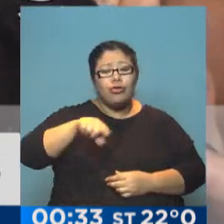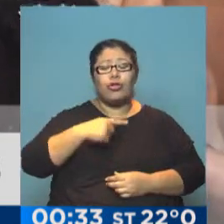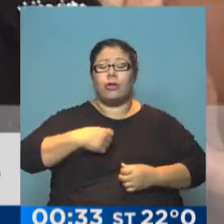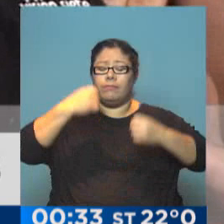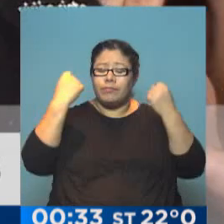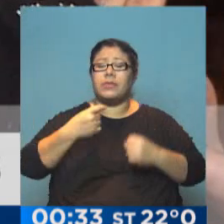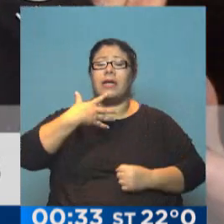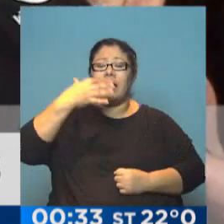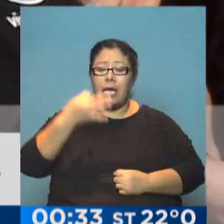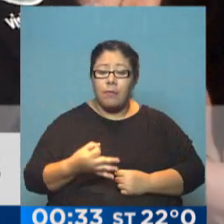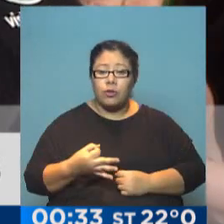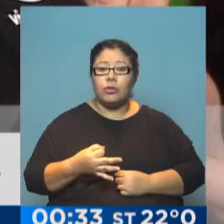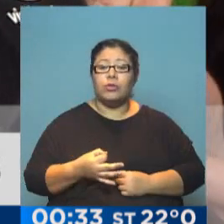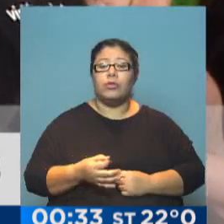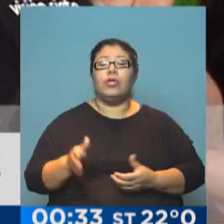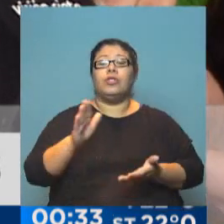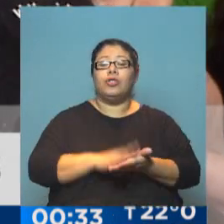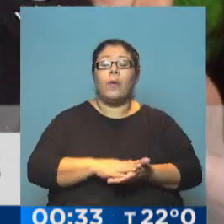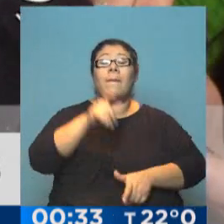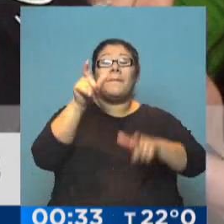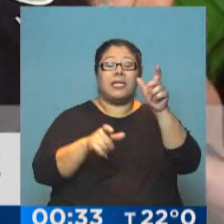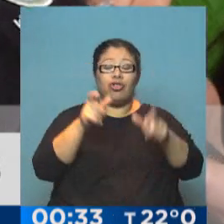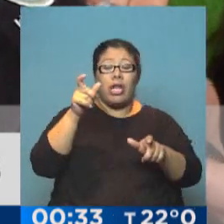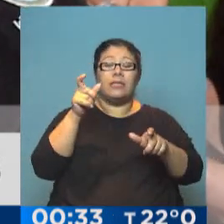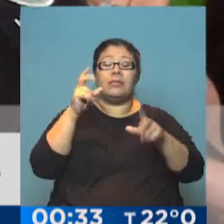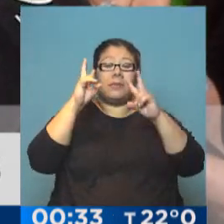los testimonios de peritos que han trabajado